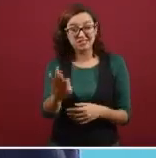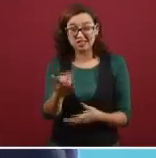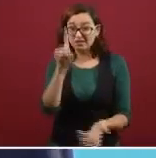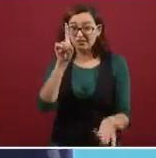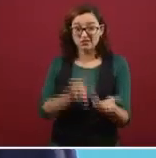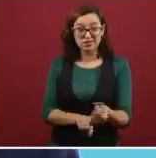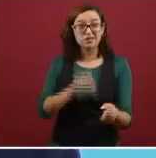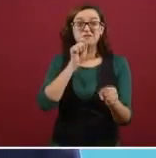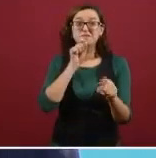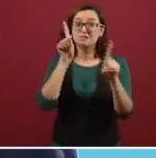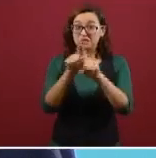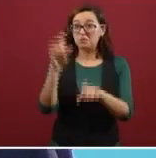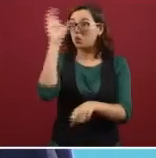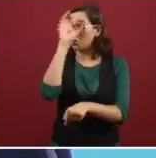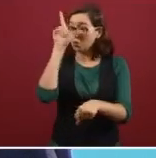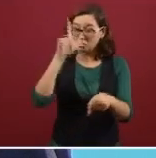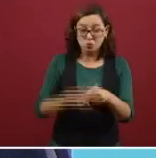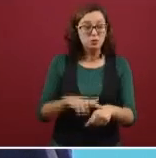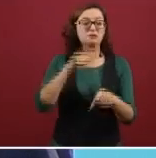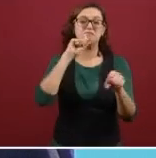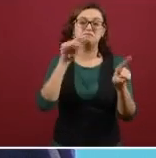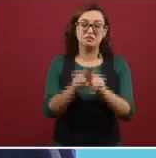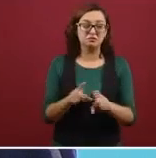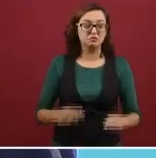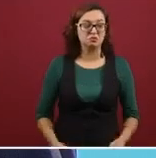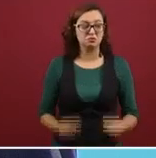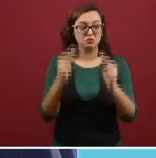pasando por cultura,